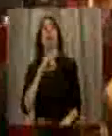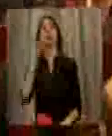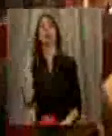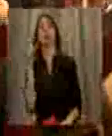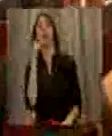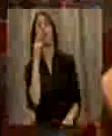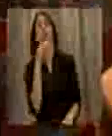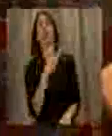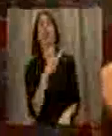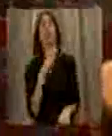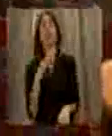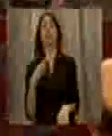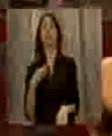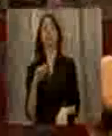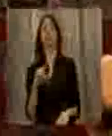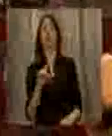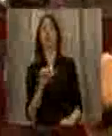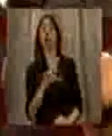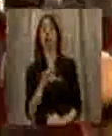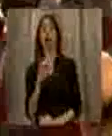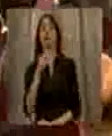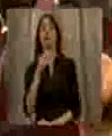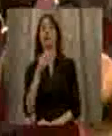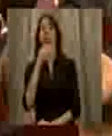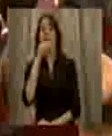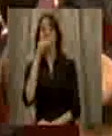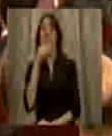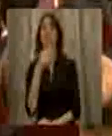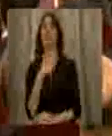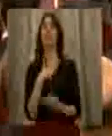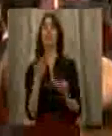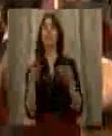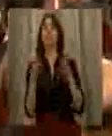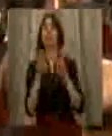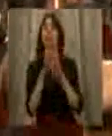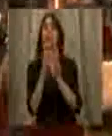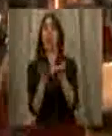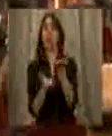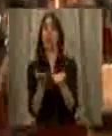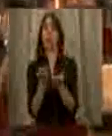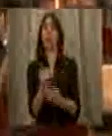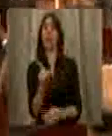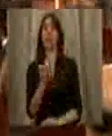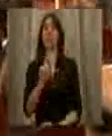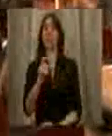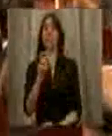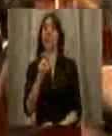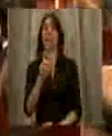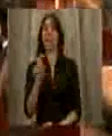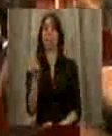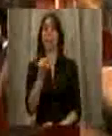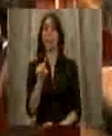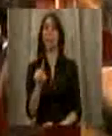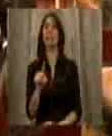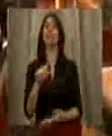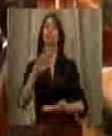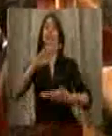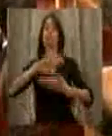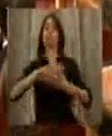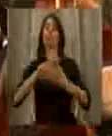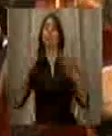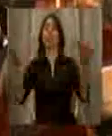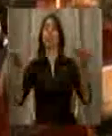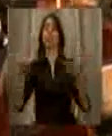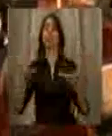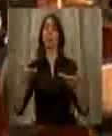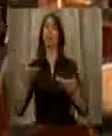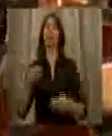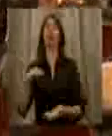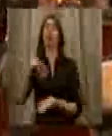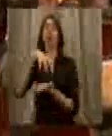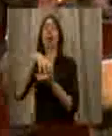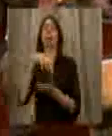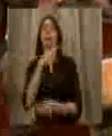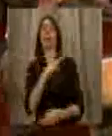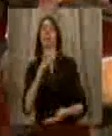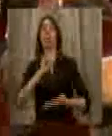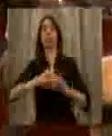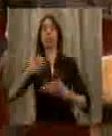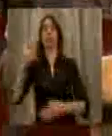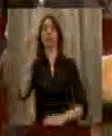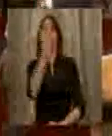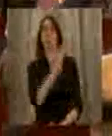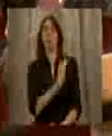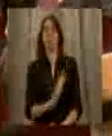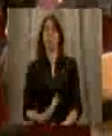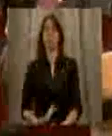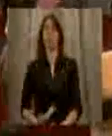Como cierre de esta cuenta anual de SECPRES, queremos invitarlos a ser parte de la ceremonia en que el Ministerio, Secretaría General de la Presidencia y